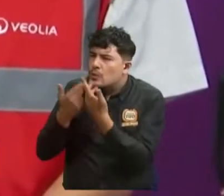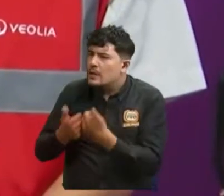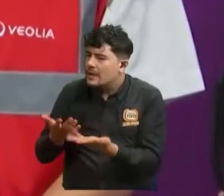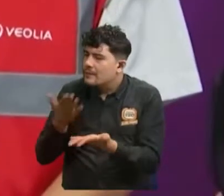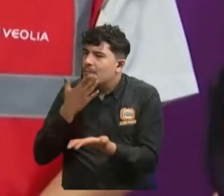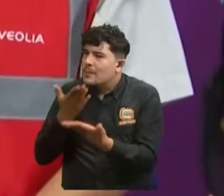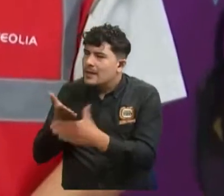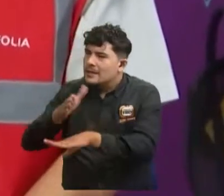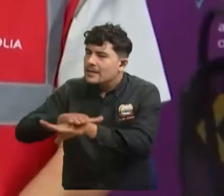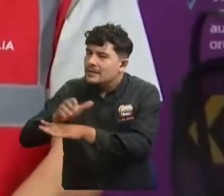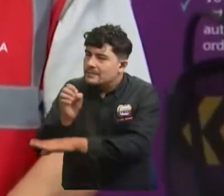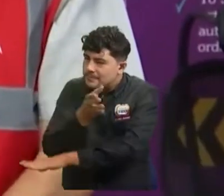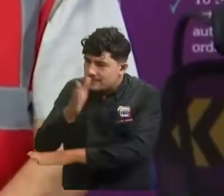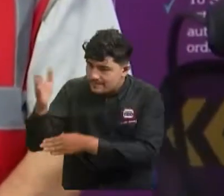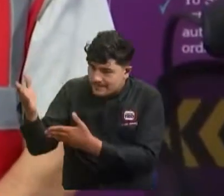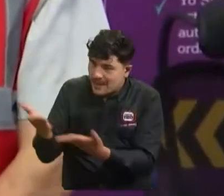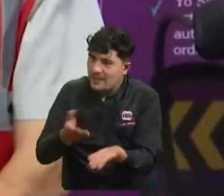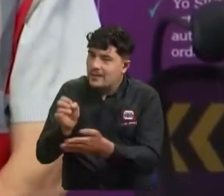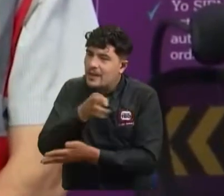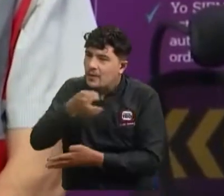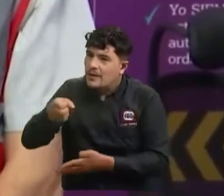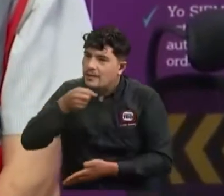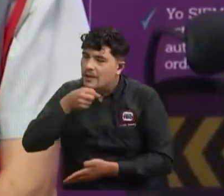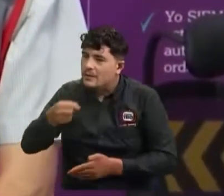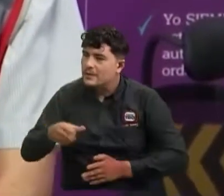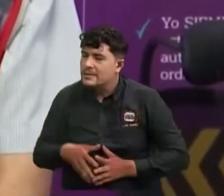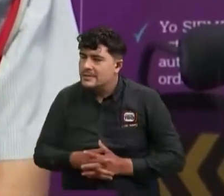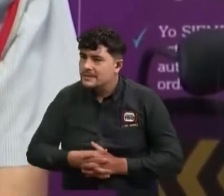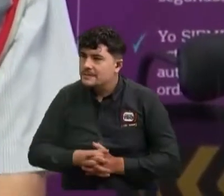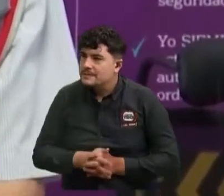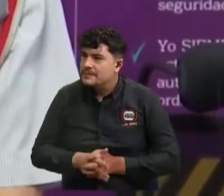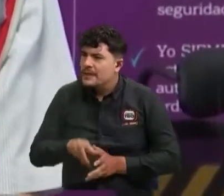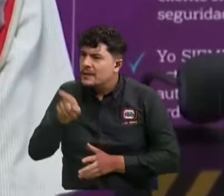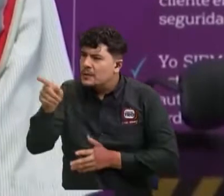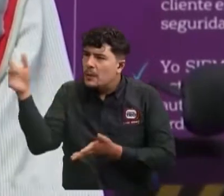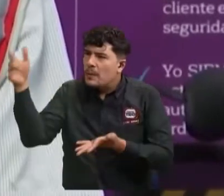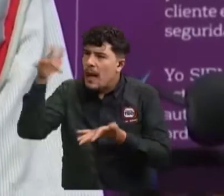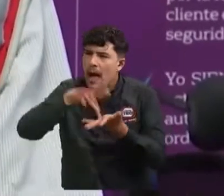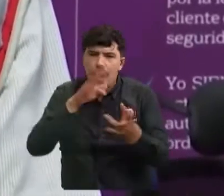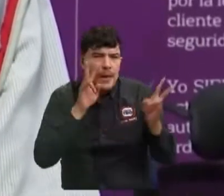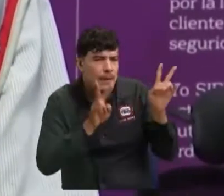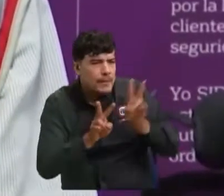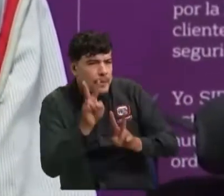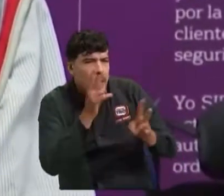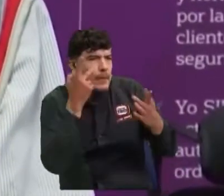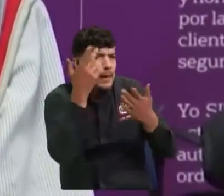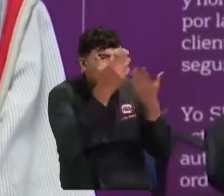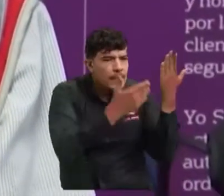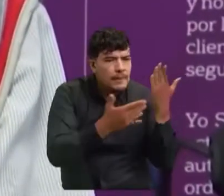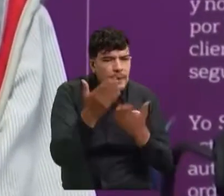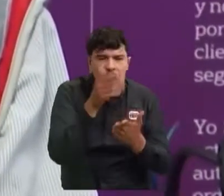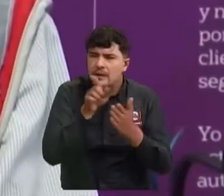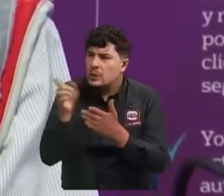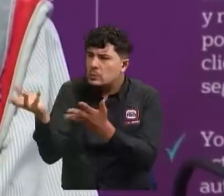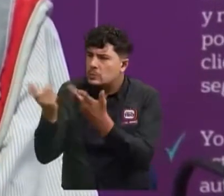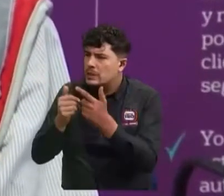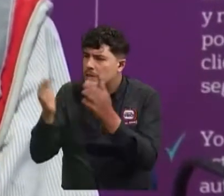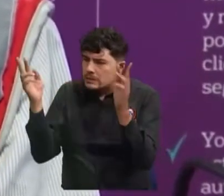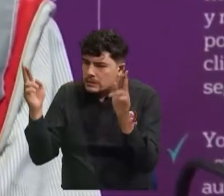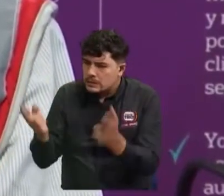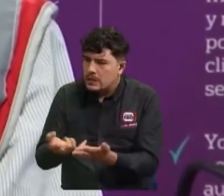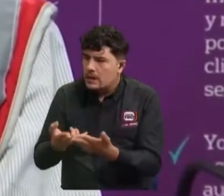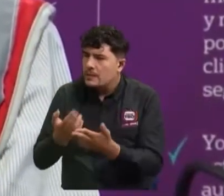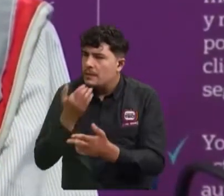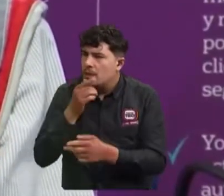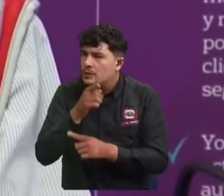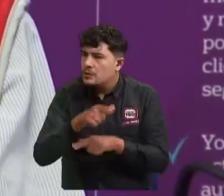tardes, bienvenido a Oriente Noticias. ¿Qué análisis hacer de lo visto en este punto en donde hay elementos tan importantes como lo es el parque que está